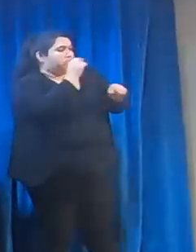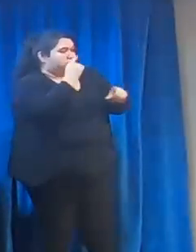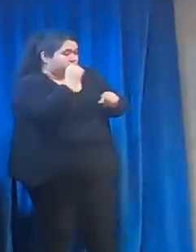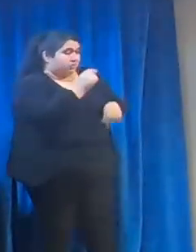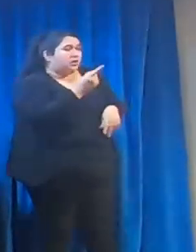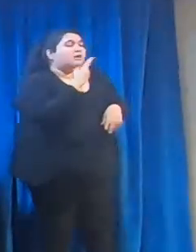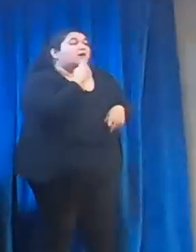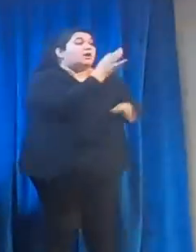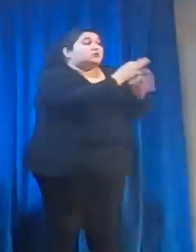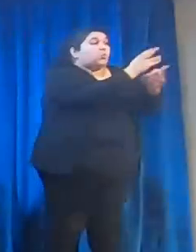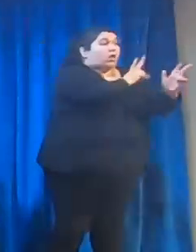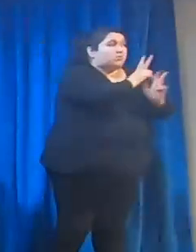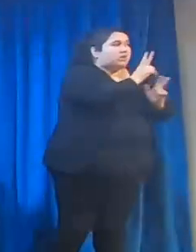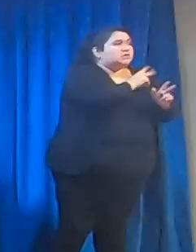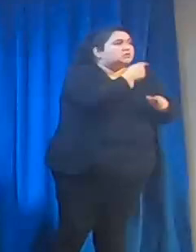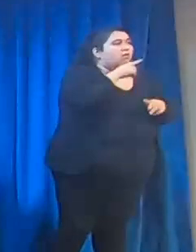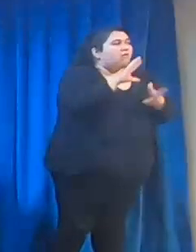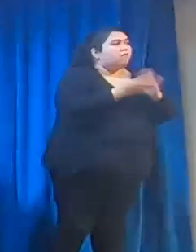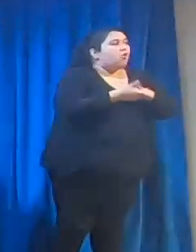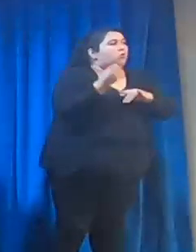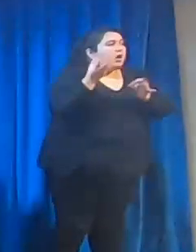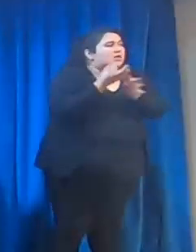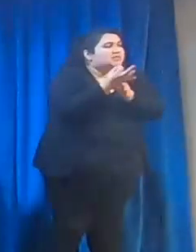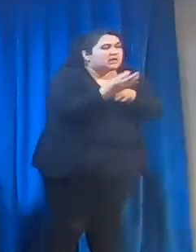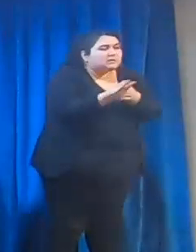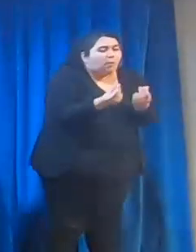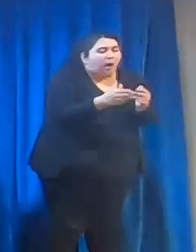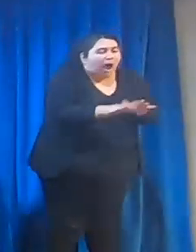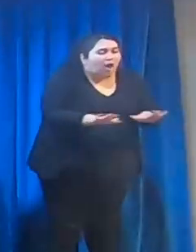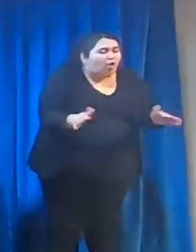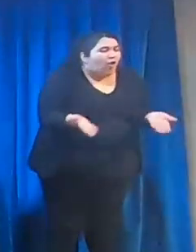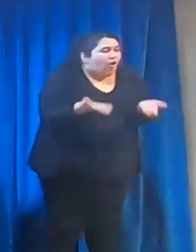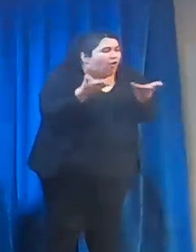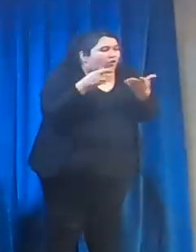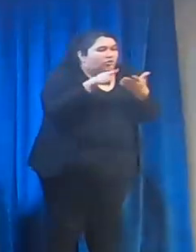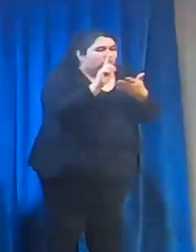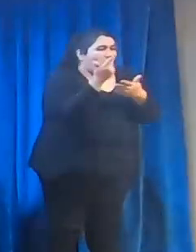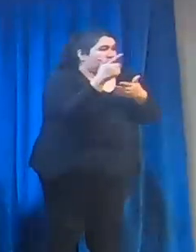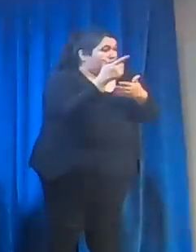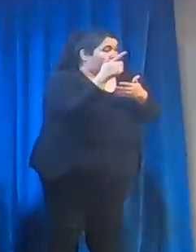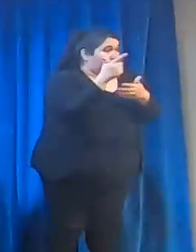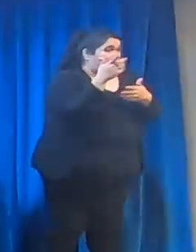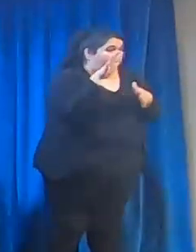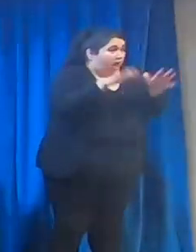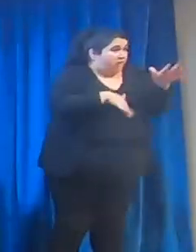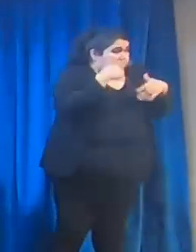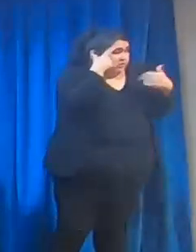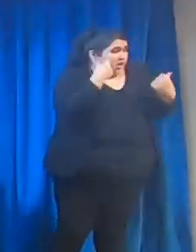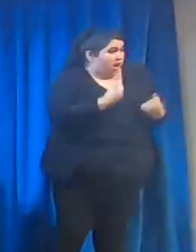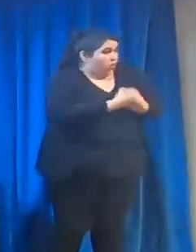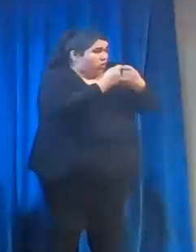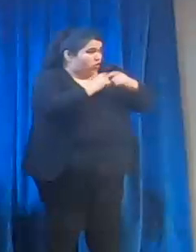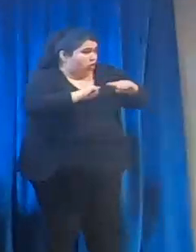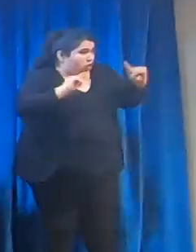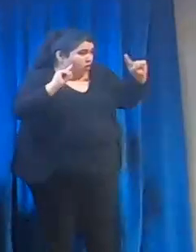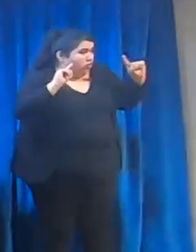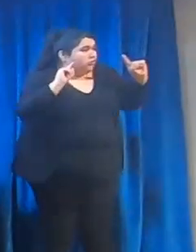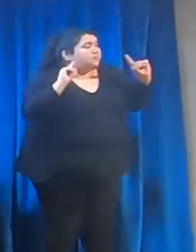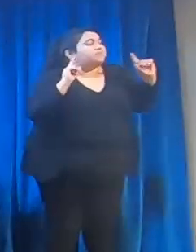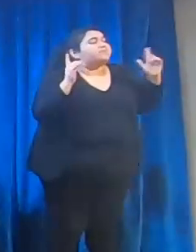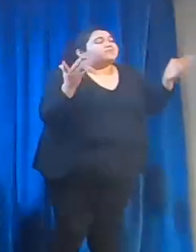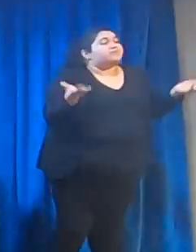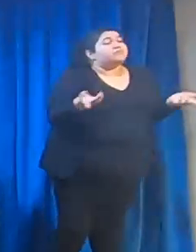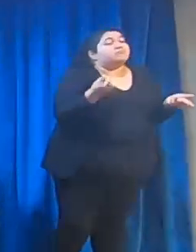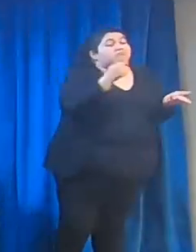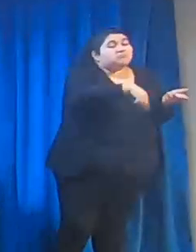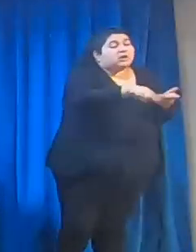chicos vienen sin valores de casa, como si los valores hubiera vacío de valores. No, por ahí no coinciden, ¿no? Pero lo que los